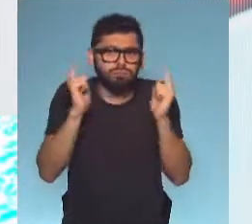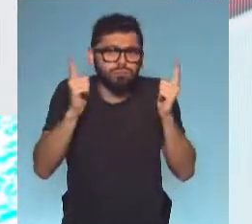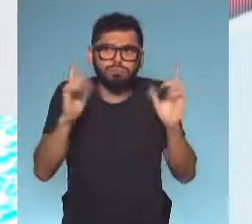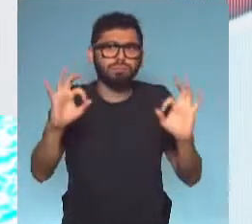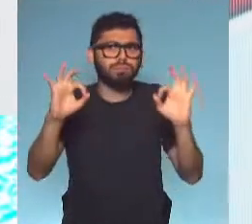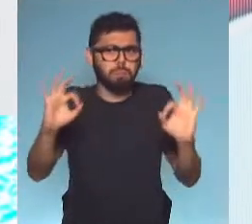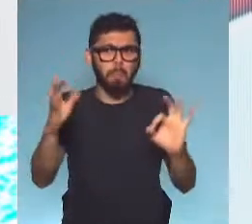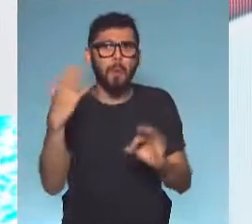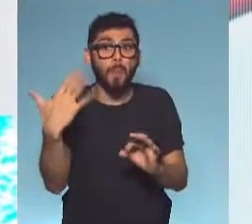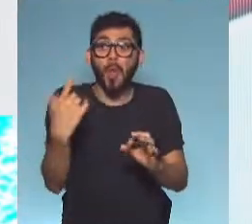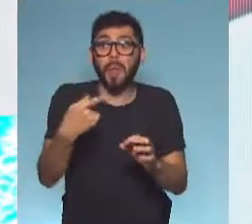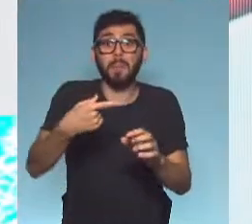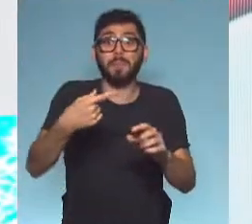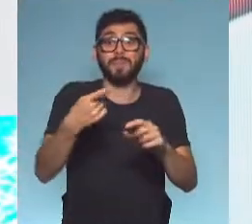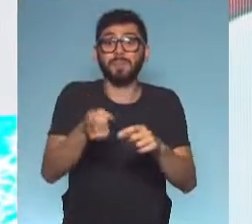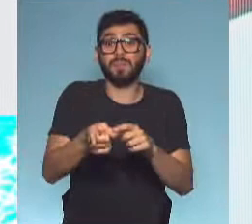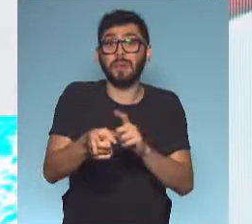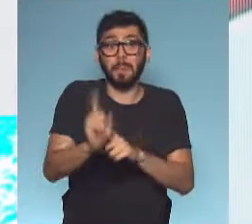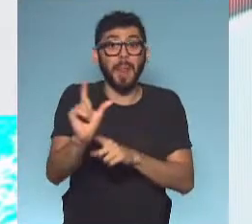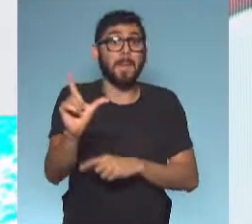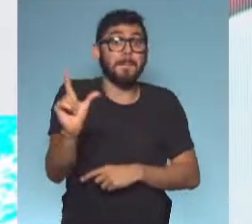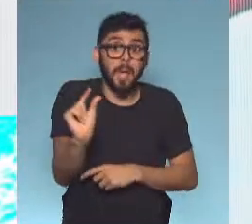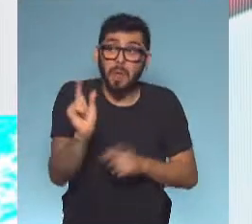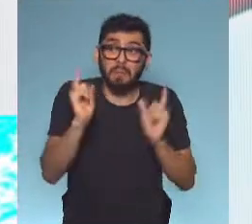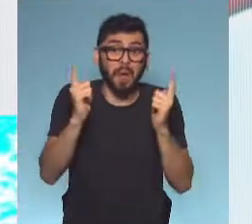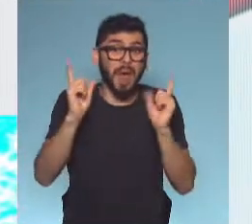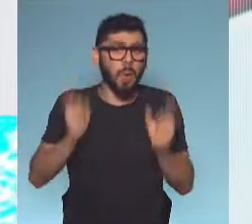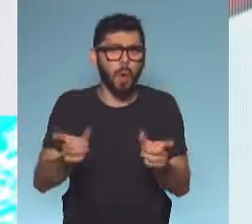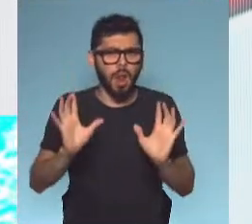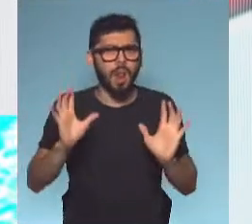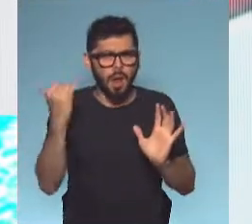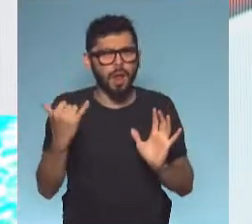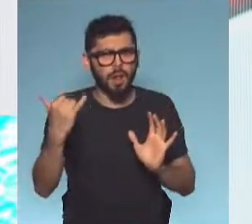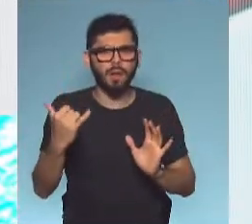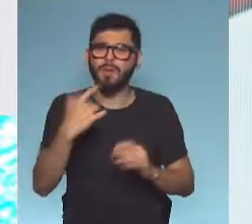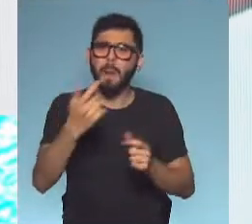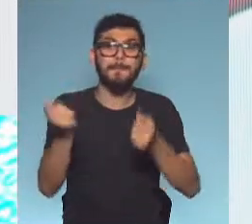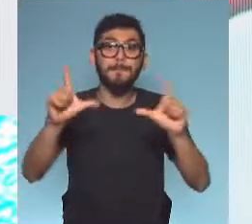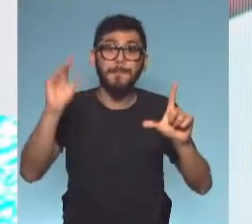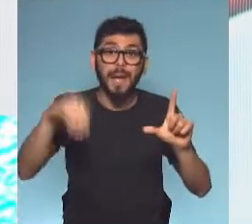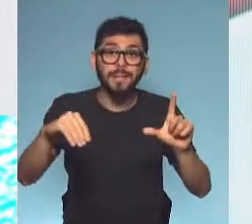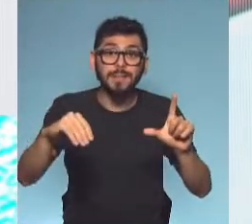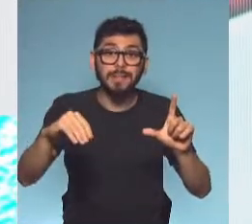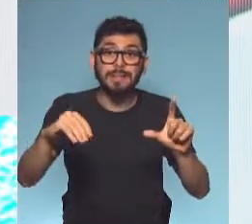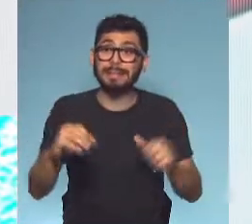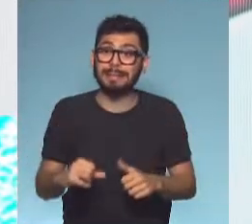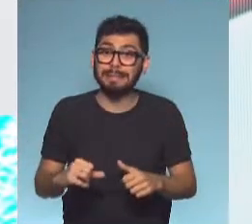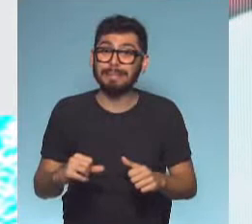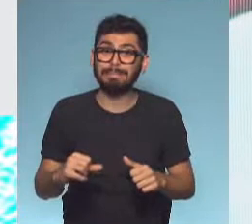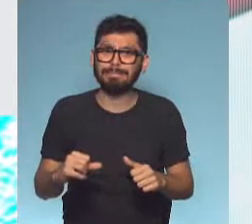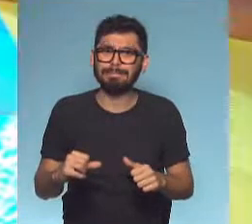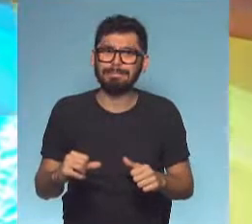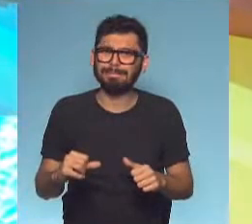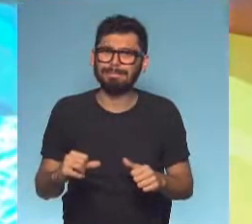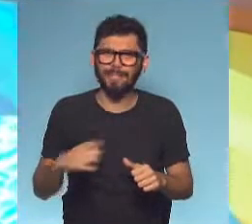incluso teniendo como un pene más pequeño. Perfecto. ¿Hay más placas? ¿Hay más placas?